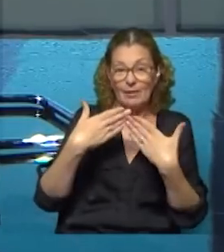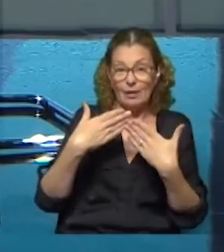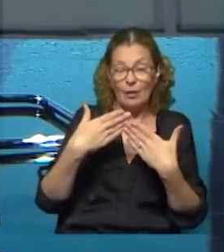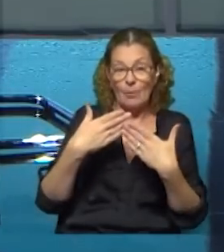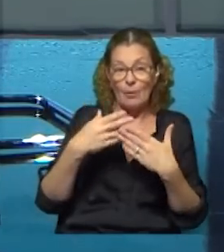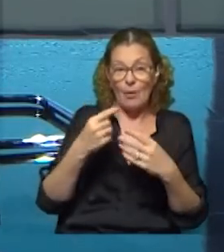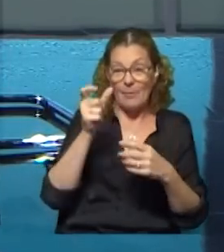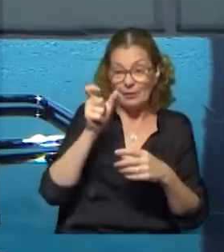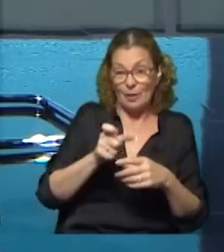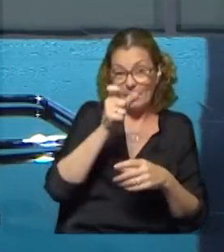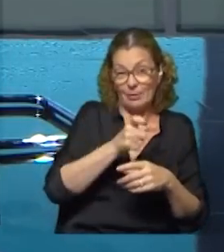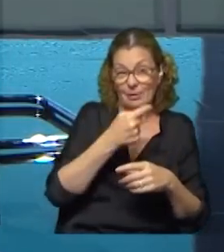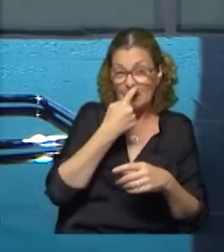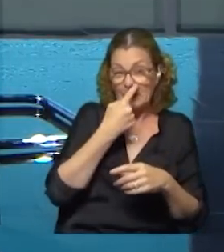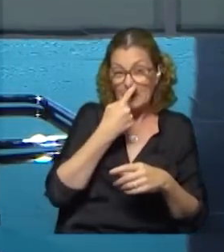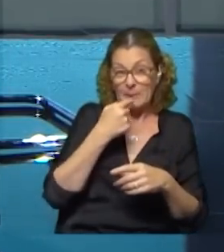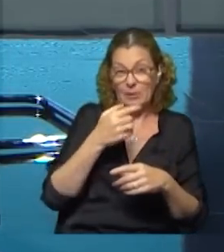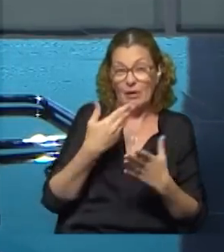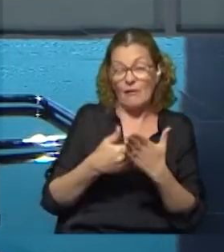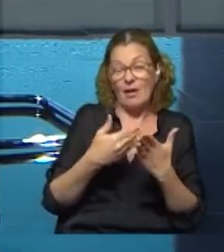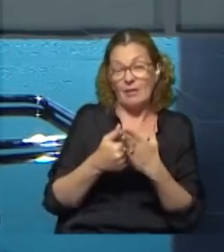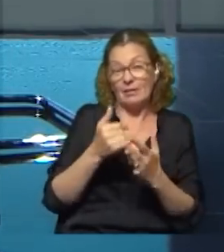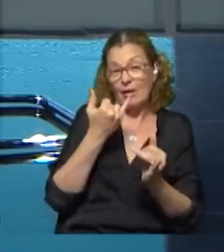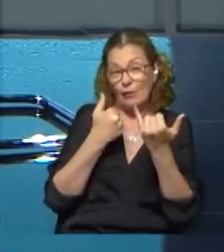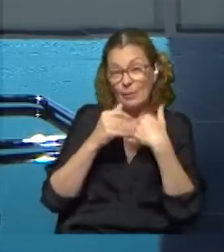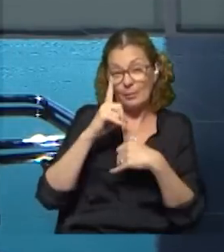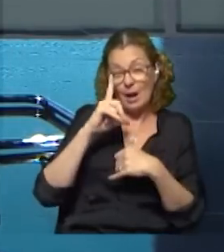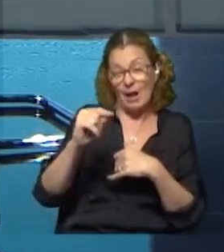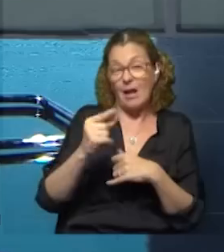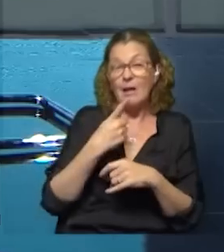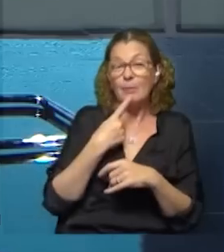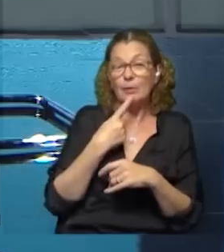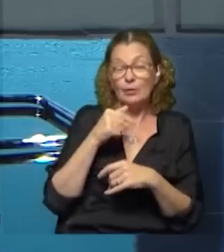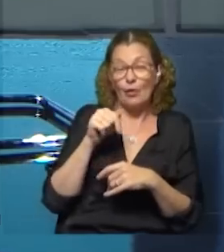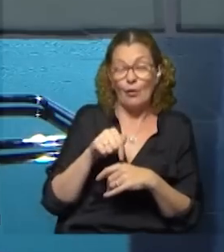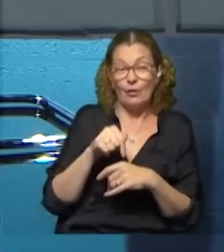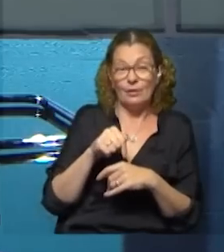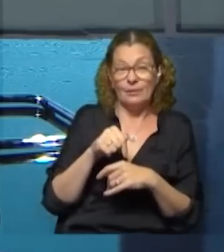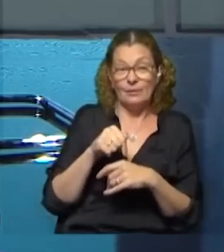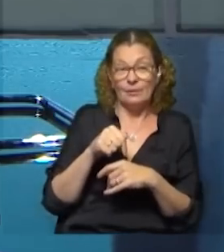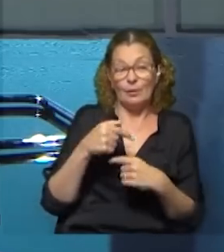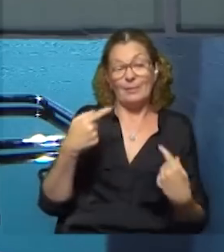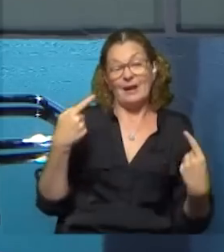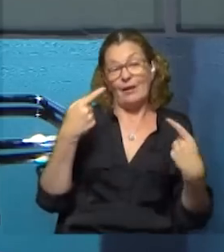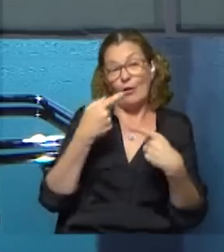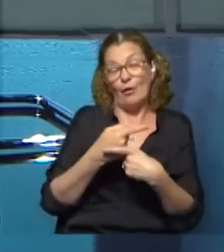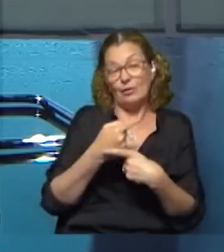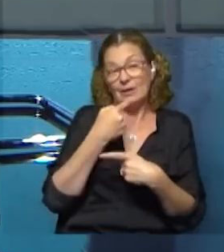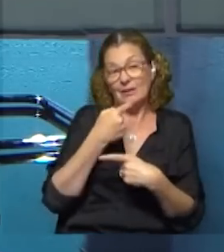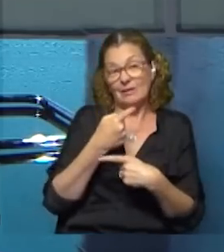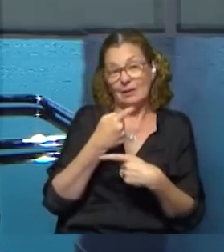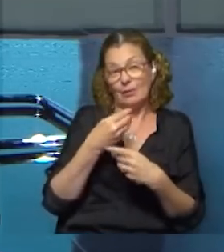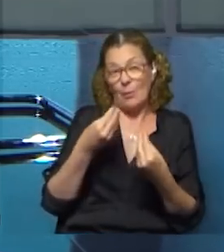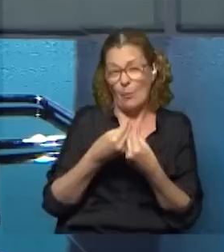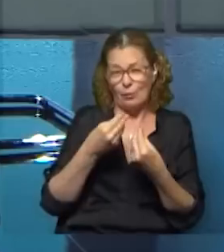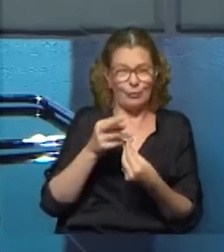decantan la gente bueno la gente más desinformada más alejada de la política hoy desde el lado de la oposición lo que le está llegando